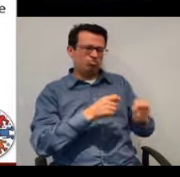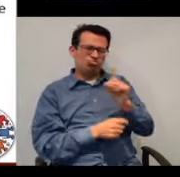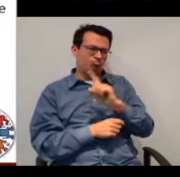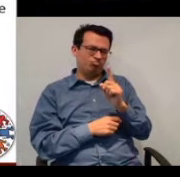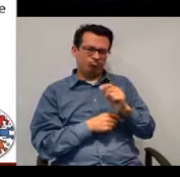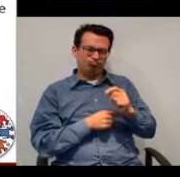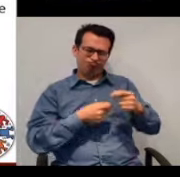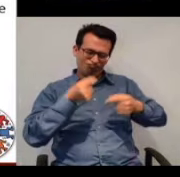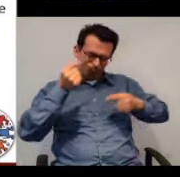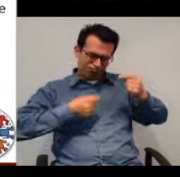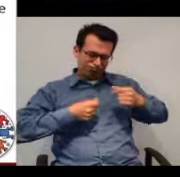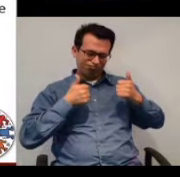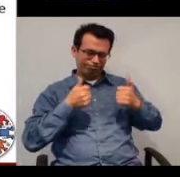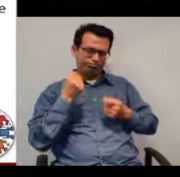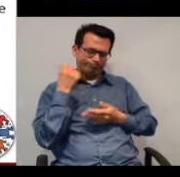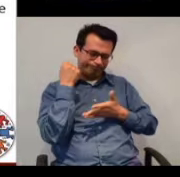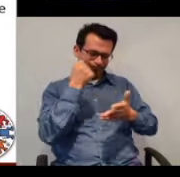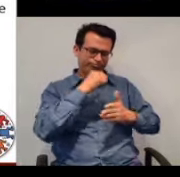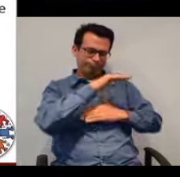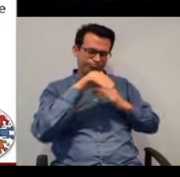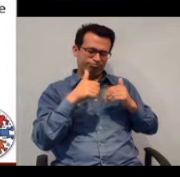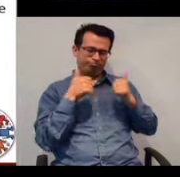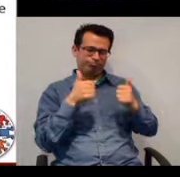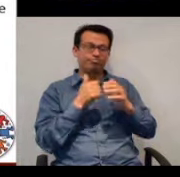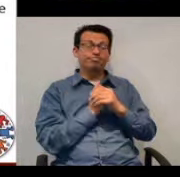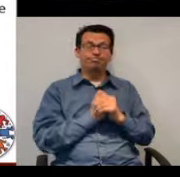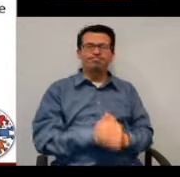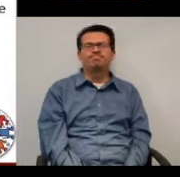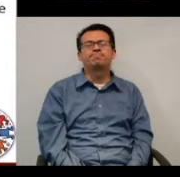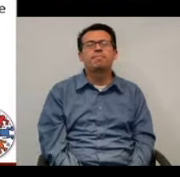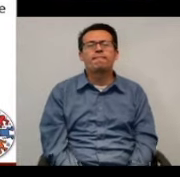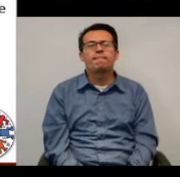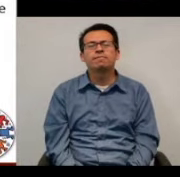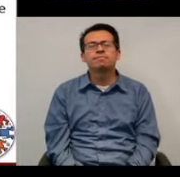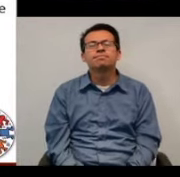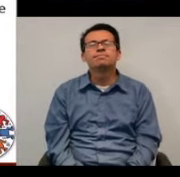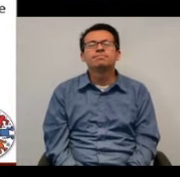impuestos de alguna manera por la sociedad.